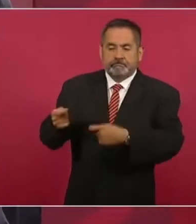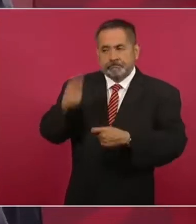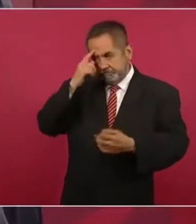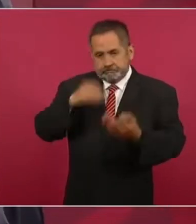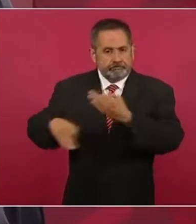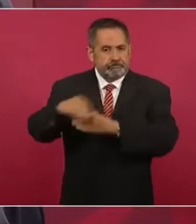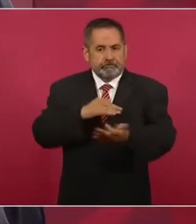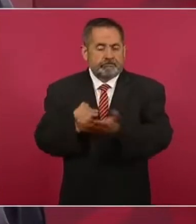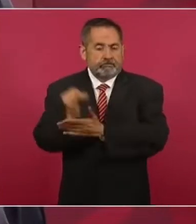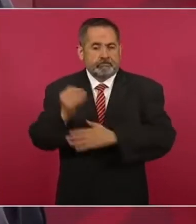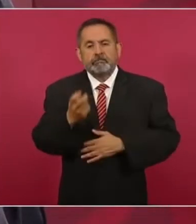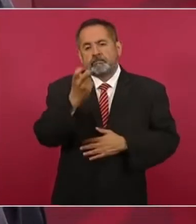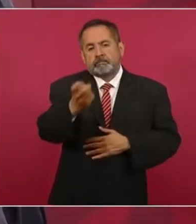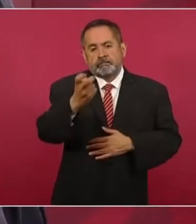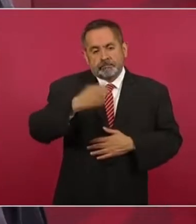Por eso tomé esa decisión